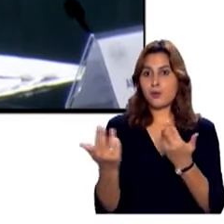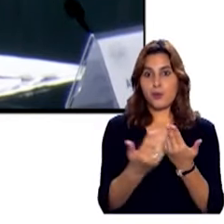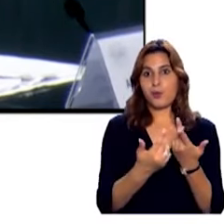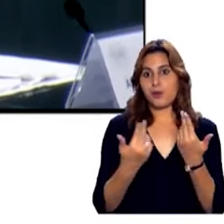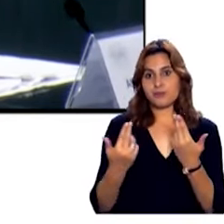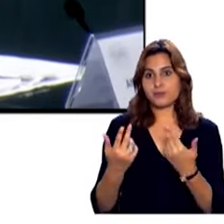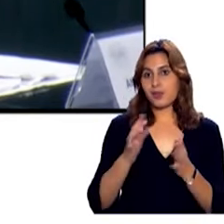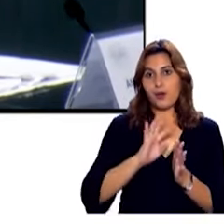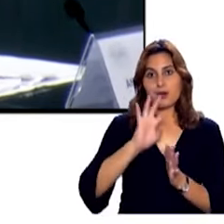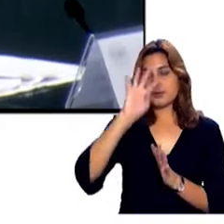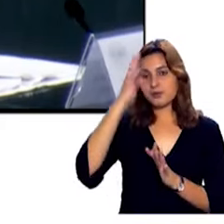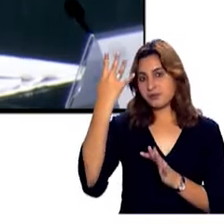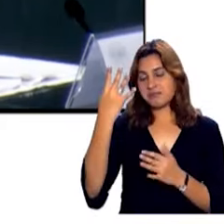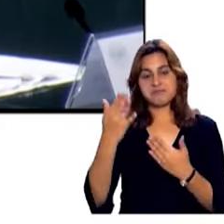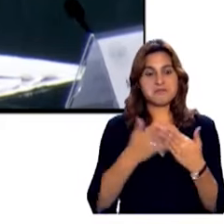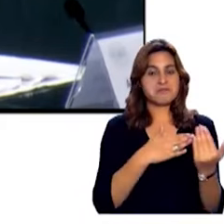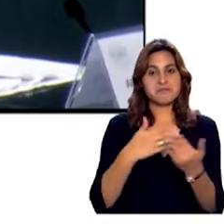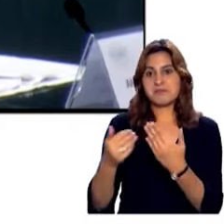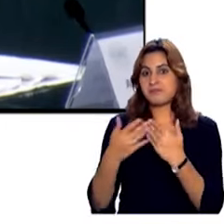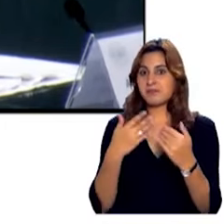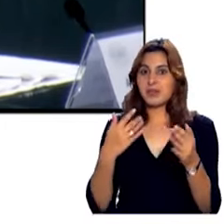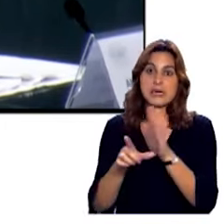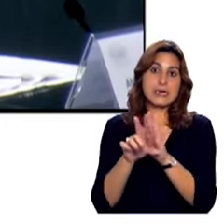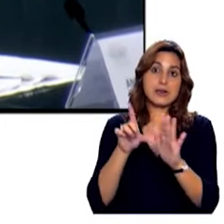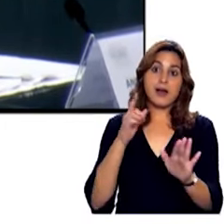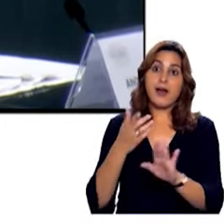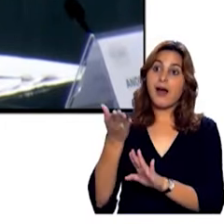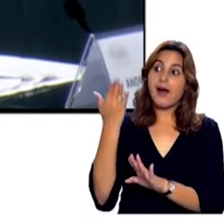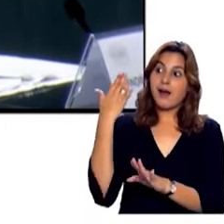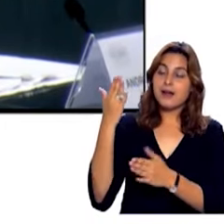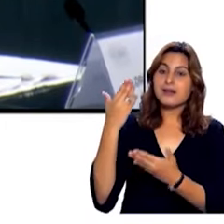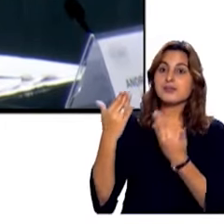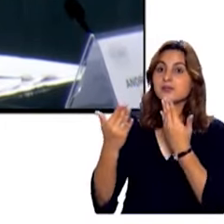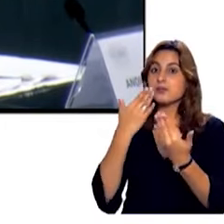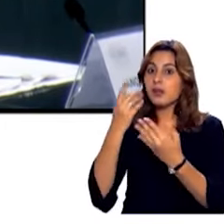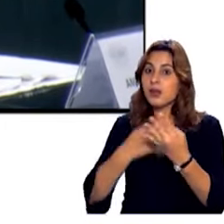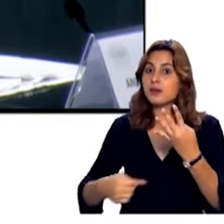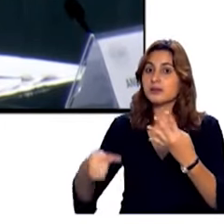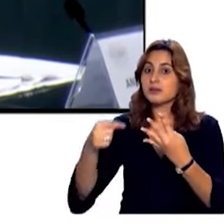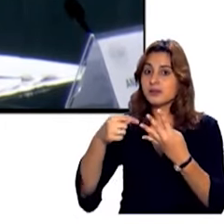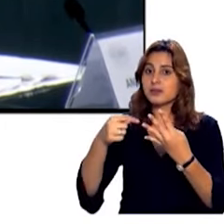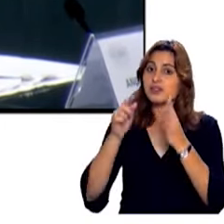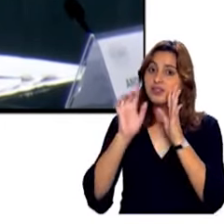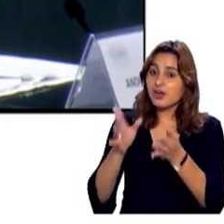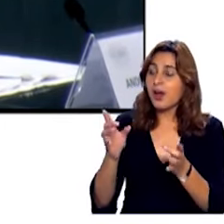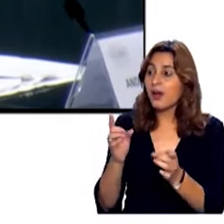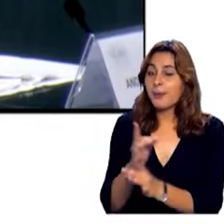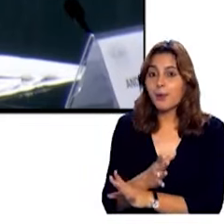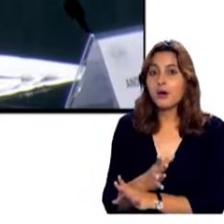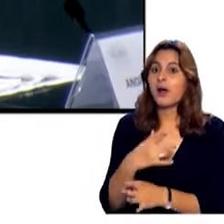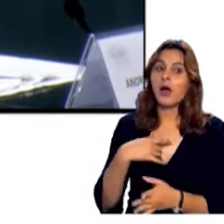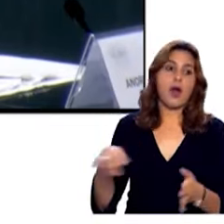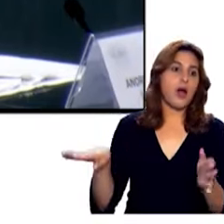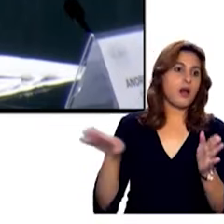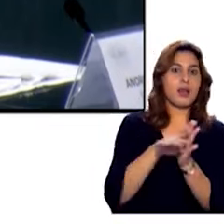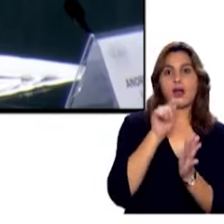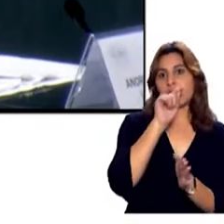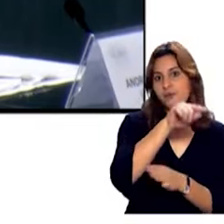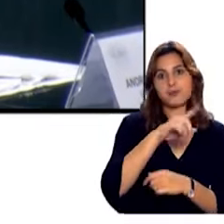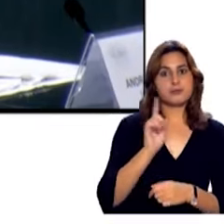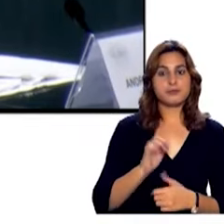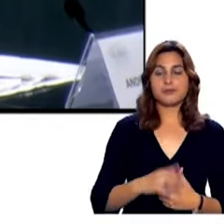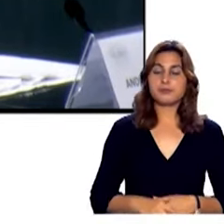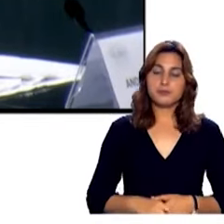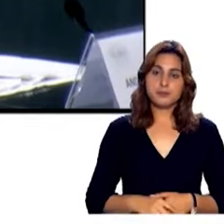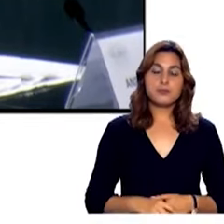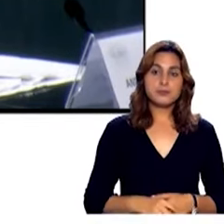previamente debatida en instancias previas con algunas excepciones sobre too en materia penal